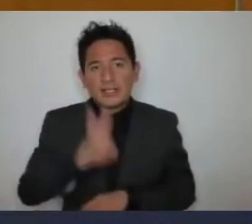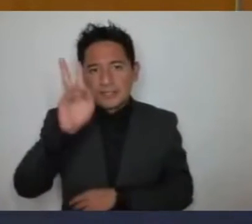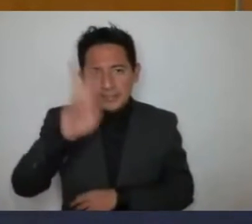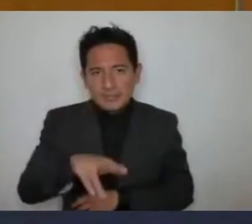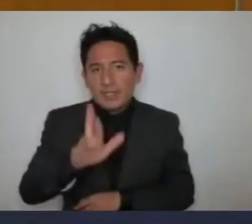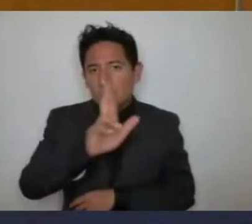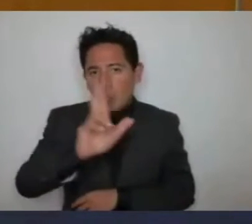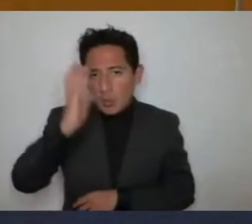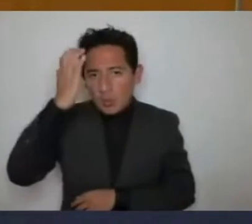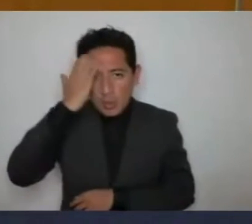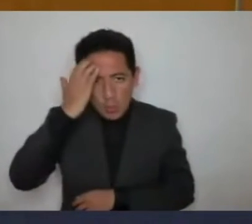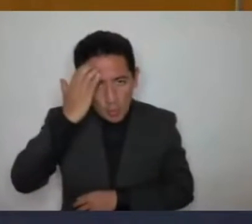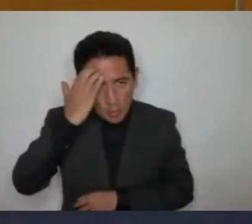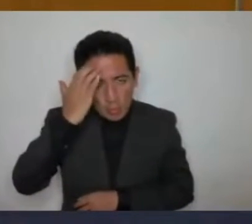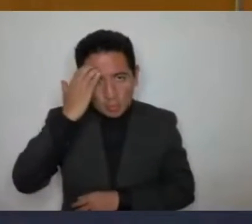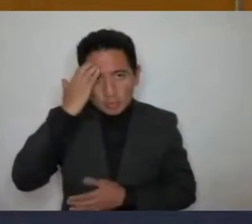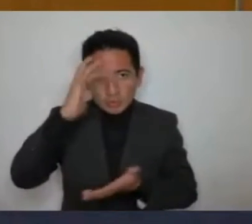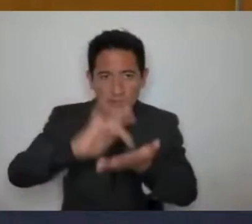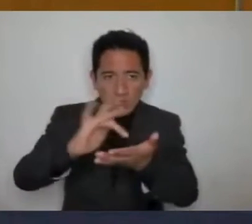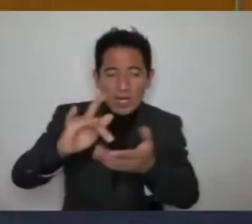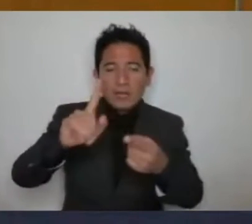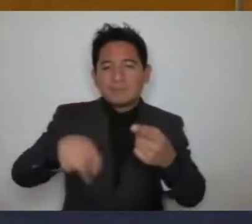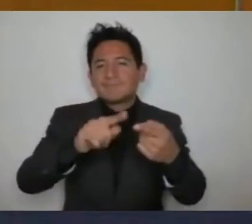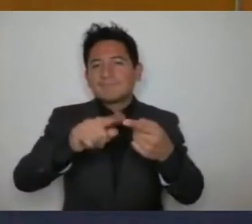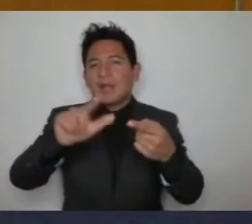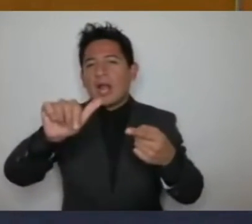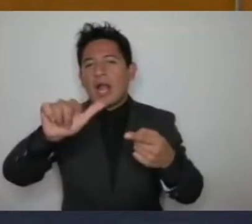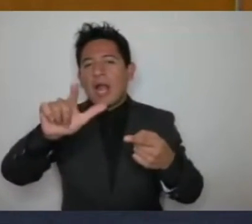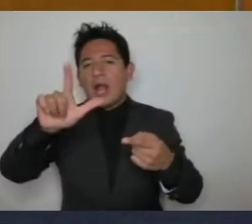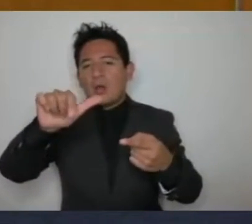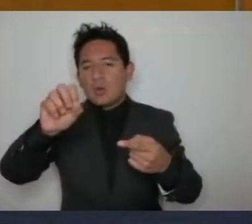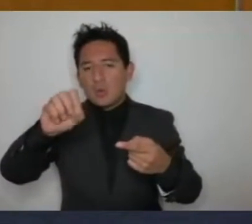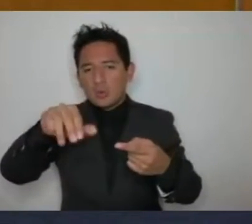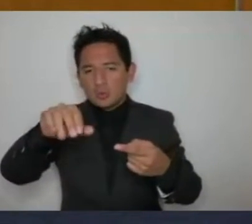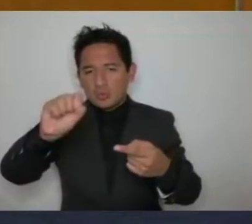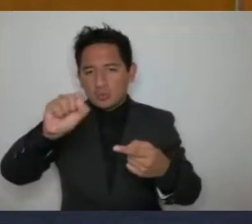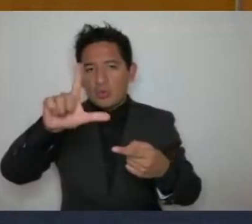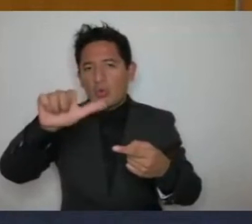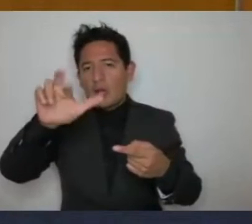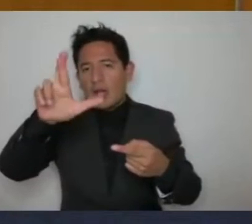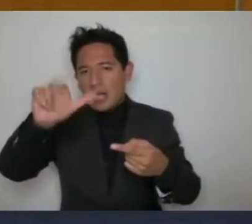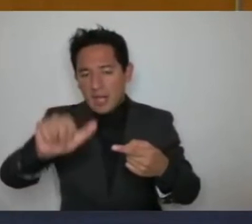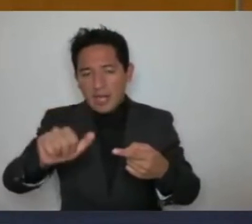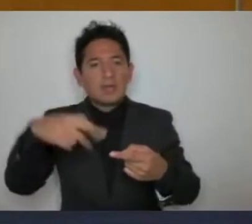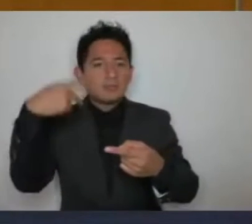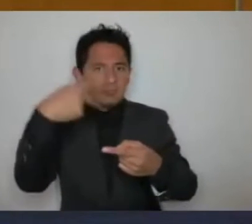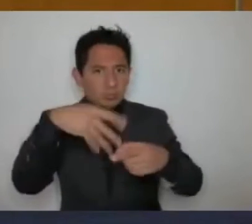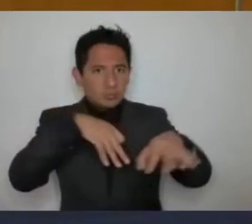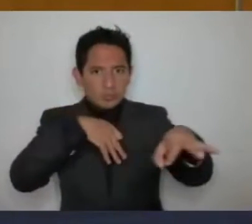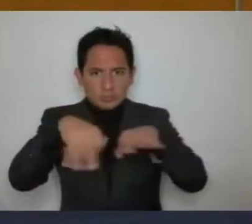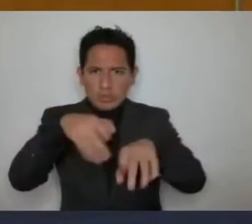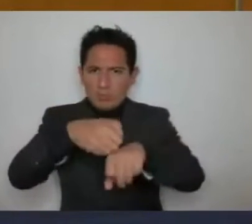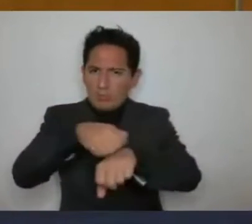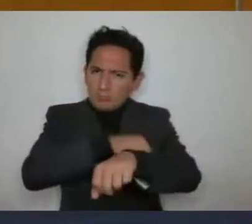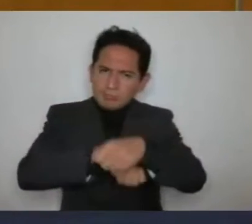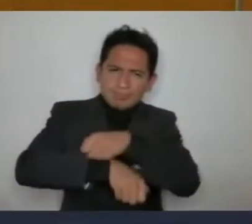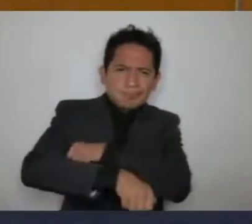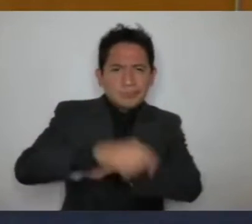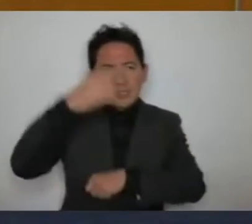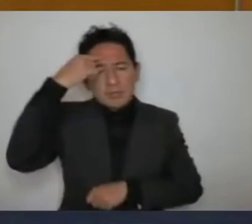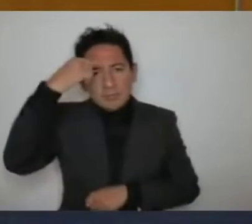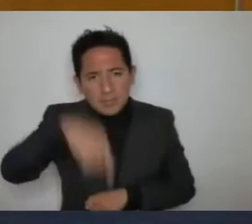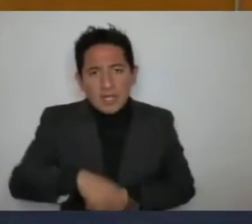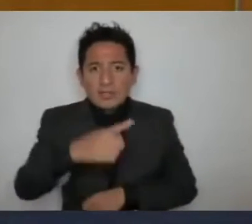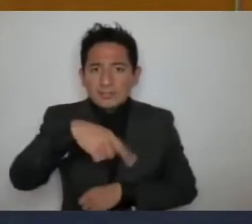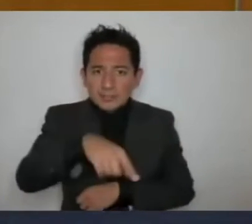palabras Alonso Lara eh por el trabajo que que hizo para este protocolo yo tuve el honor Eh así